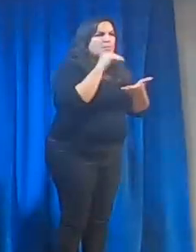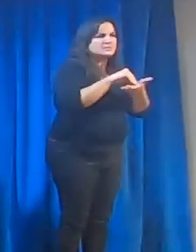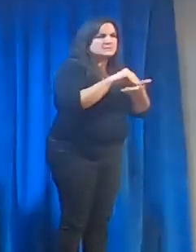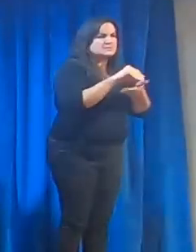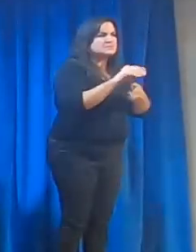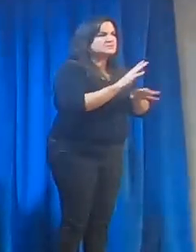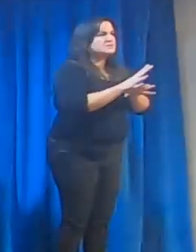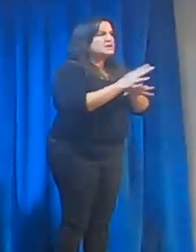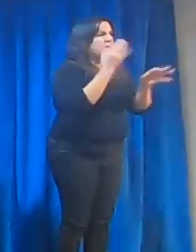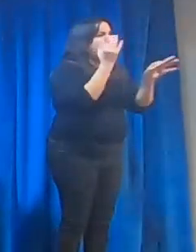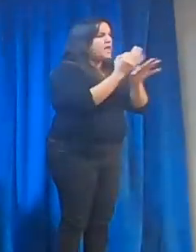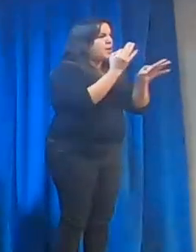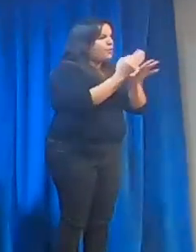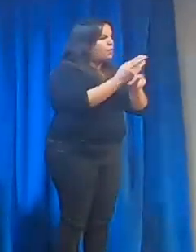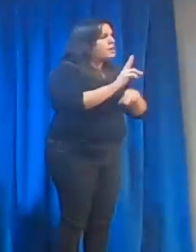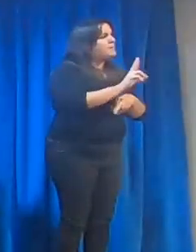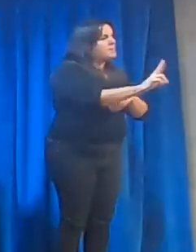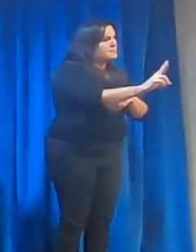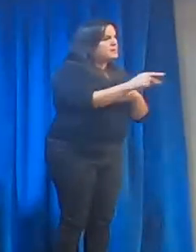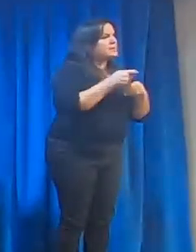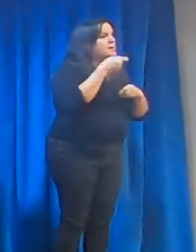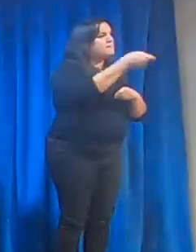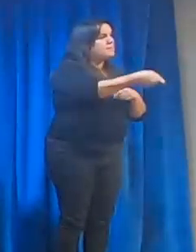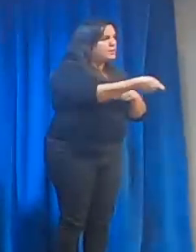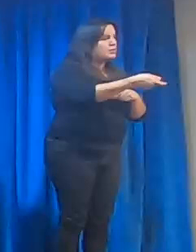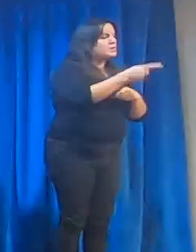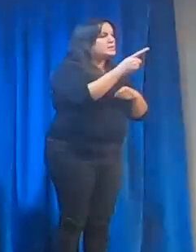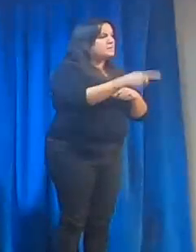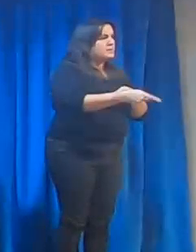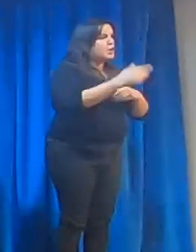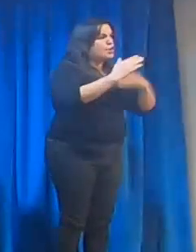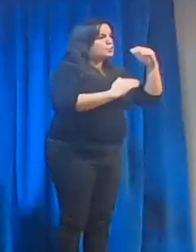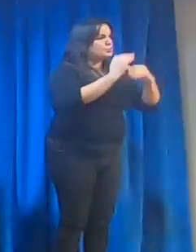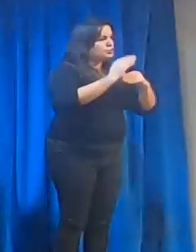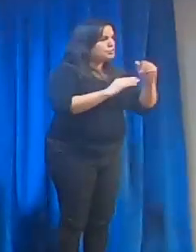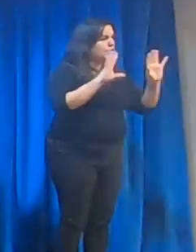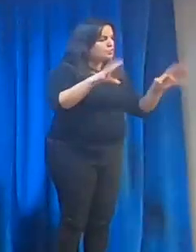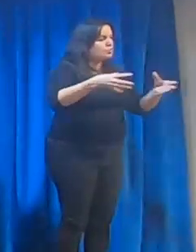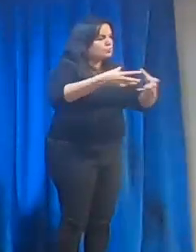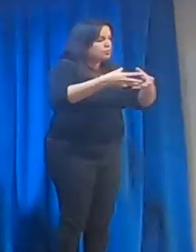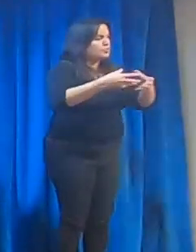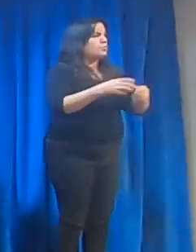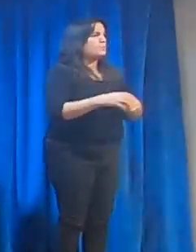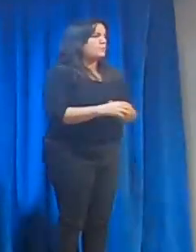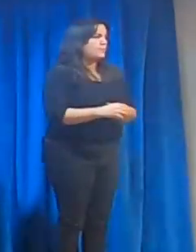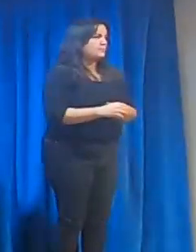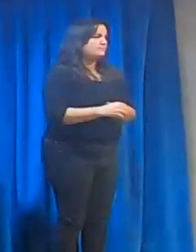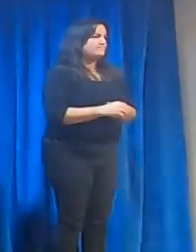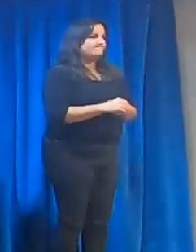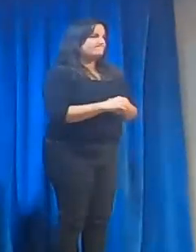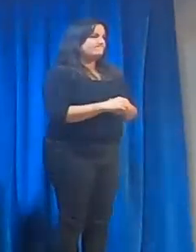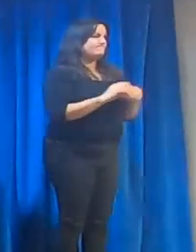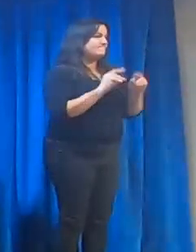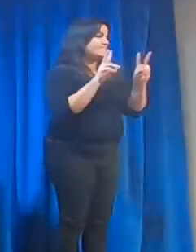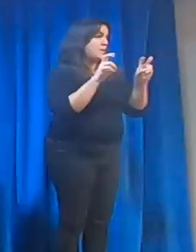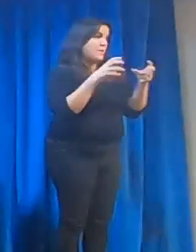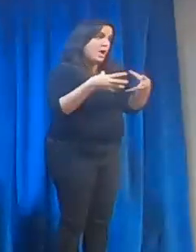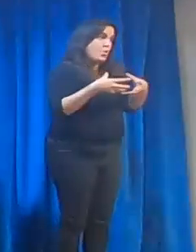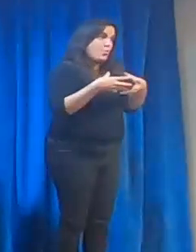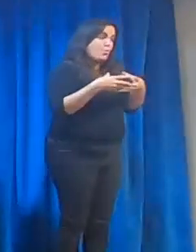escuela permite y aporta la construcción, la conformación de grupos. El tema del ocupar